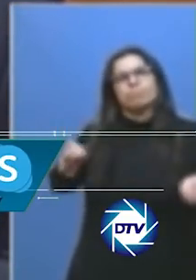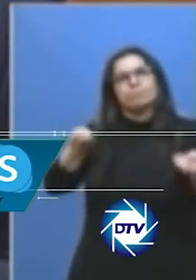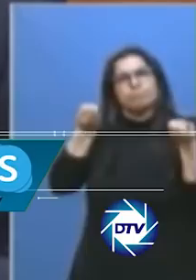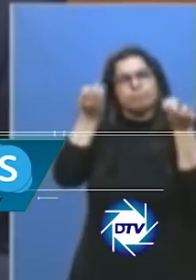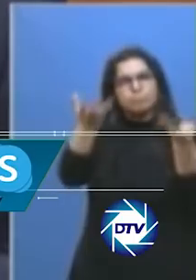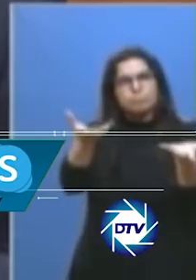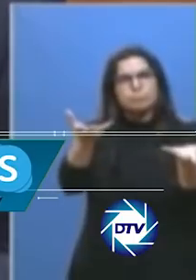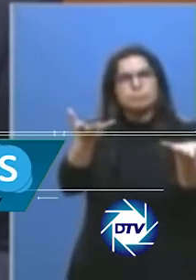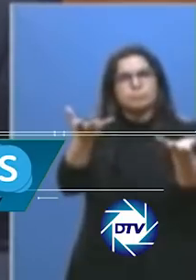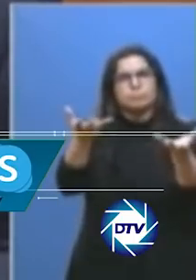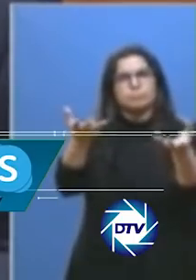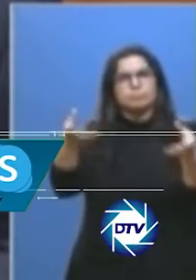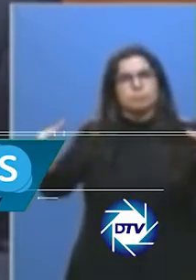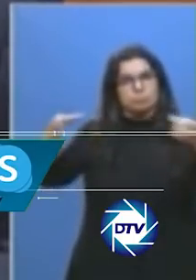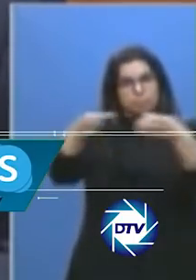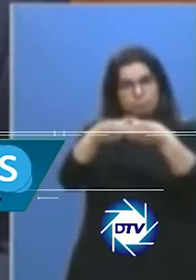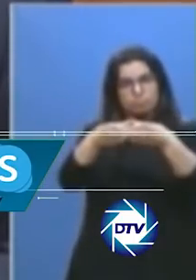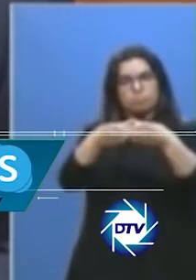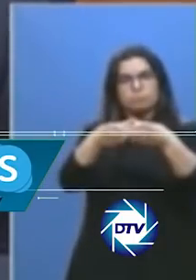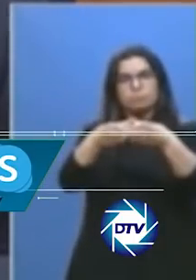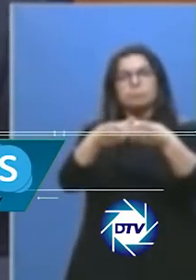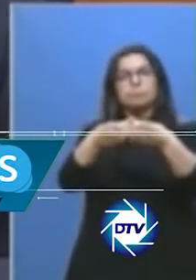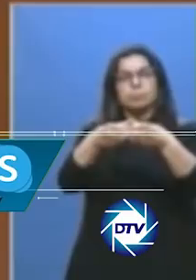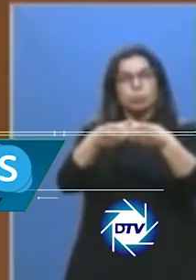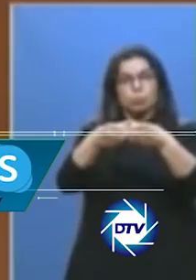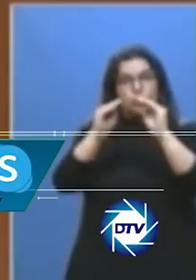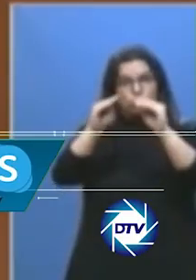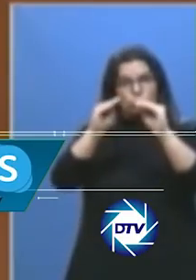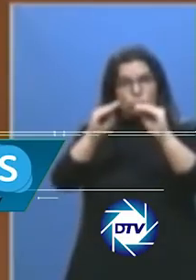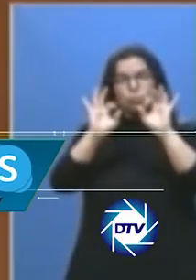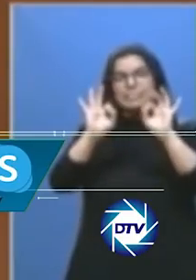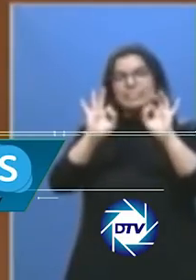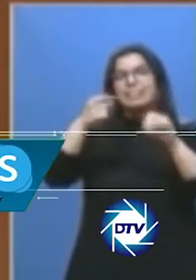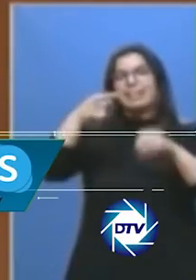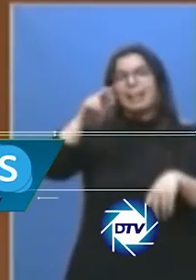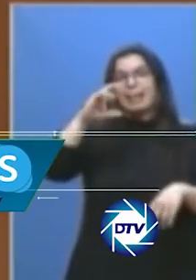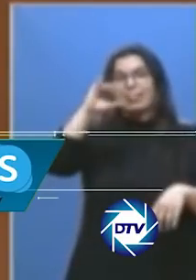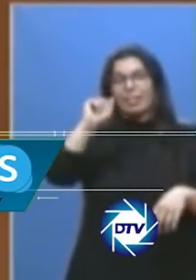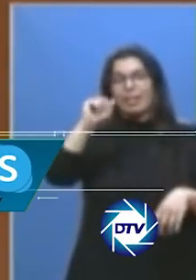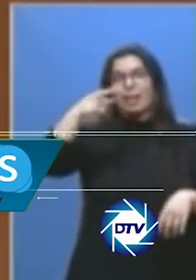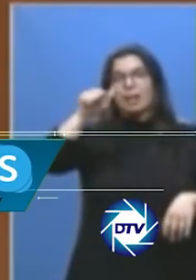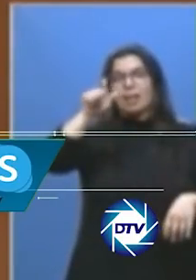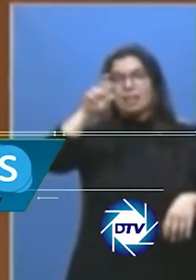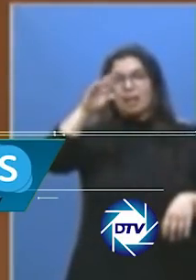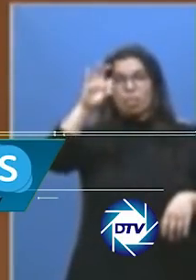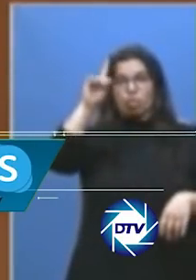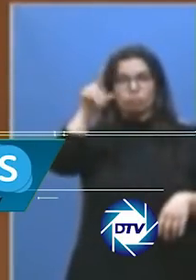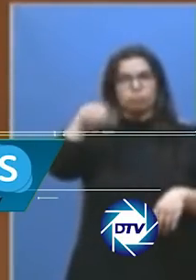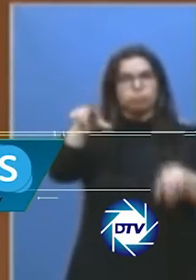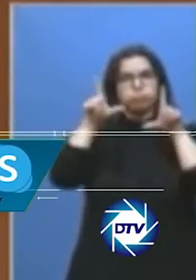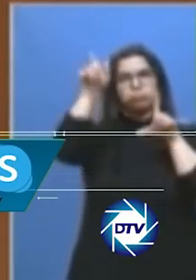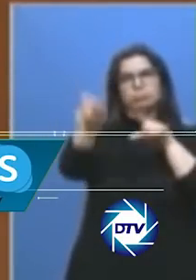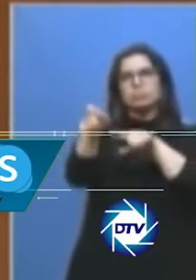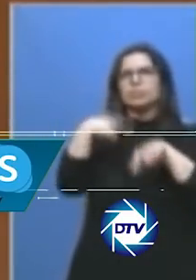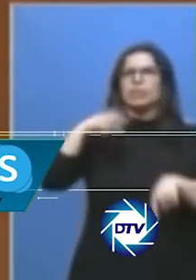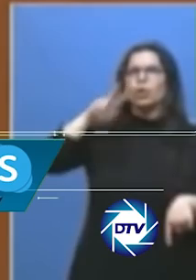todo el resto, al añadirle una norma que equipara esa protección a todo el resto de colectivos, es decir, cumpliendo el mandato del artículo 14 de la Constitución